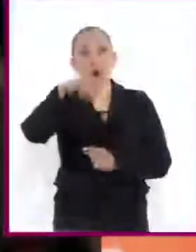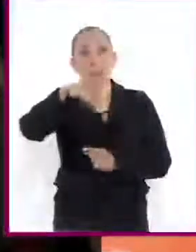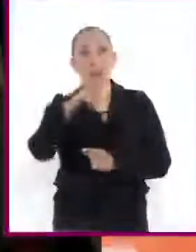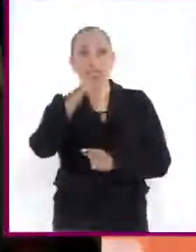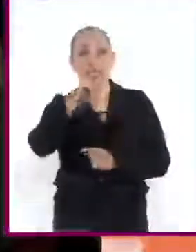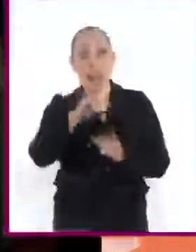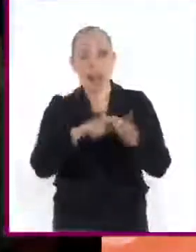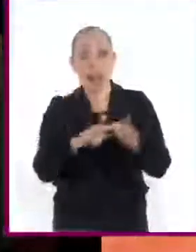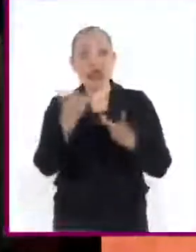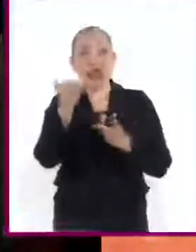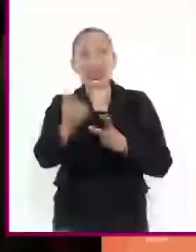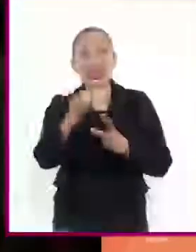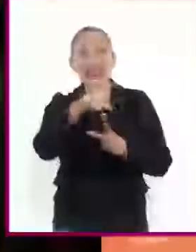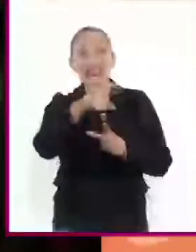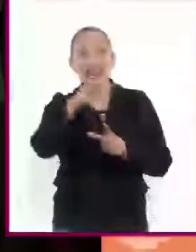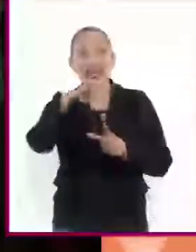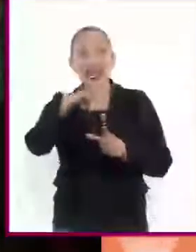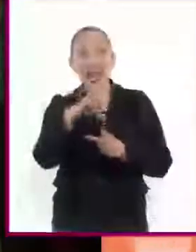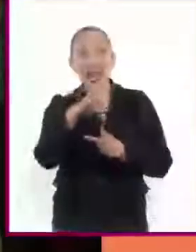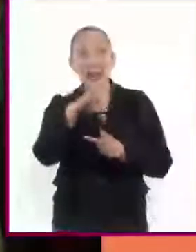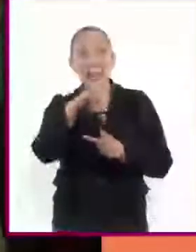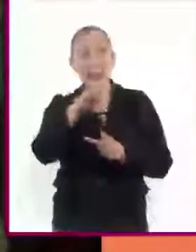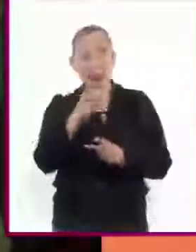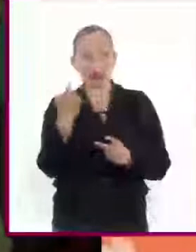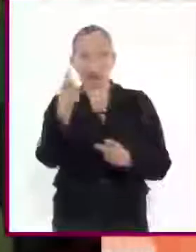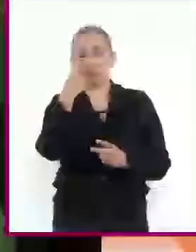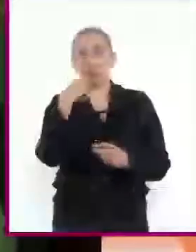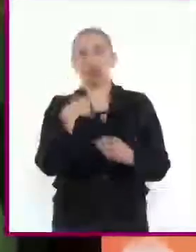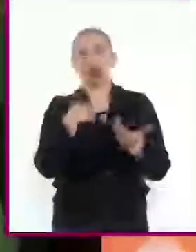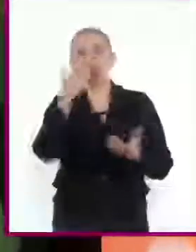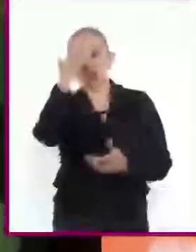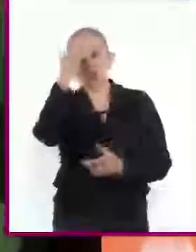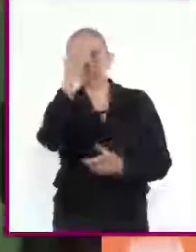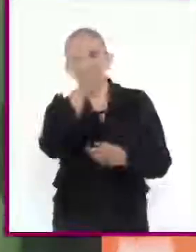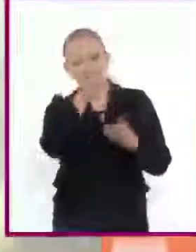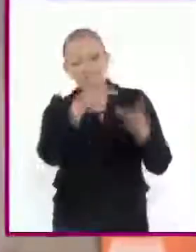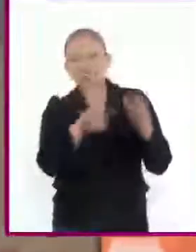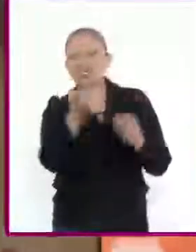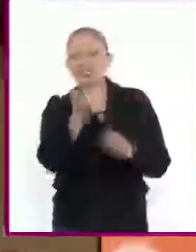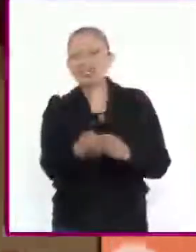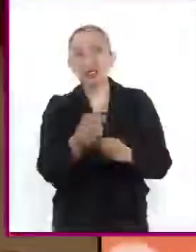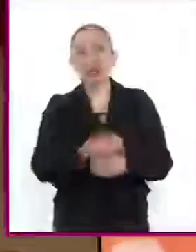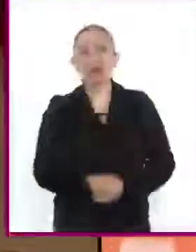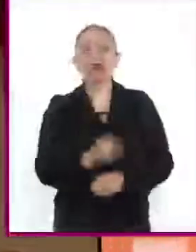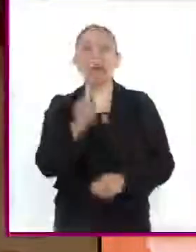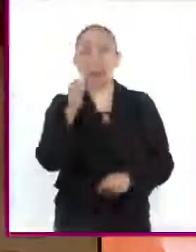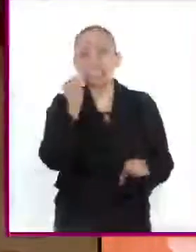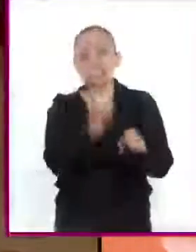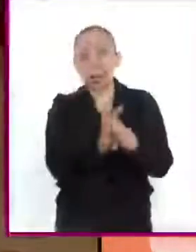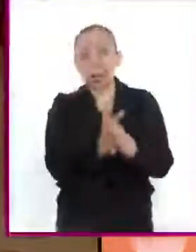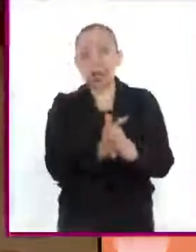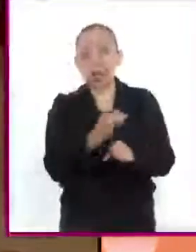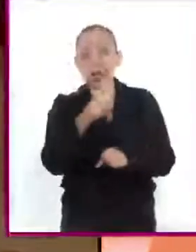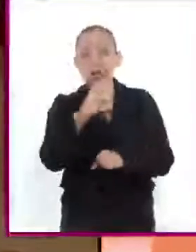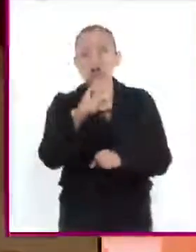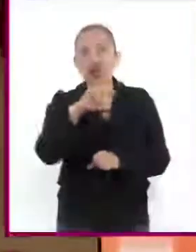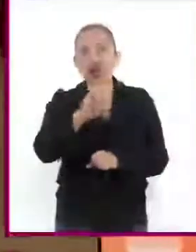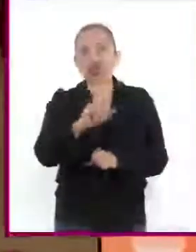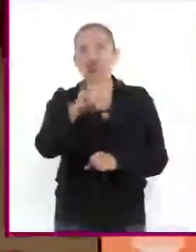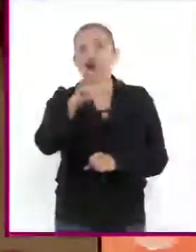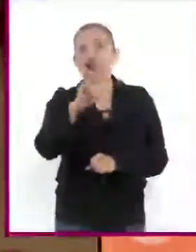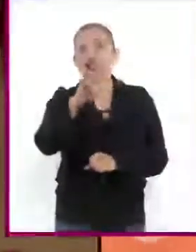dolomita y cinabrio. Acompáñenme a conocer algunos de ellos y a identificar reacciones